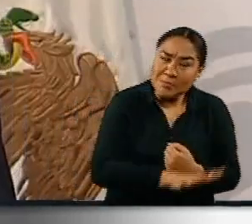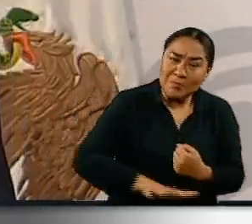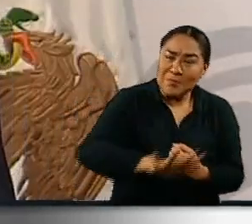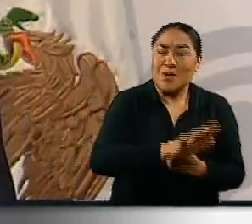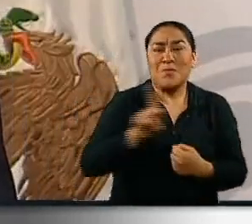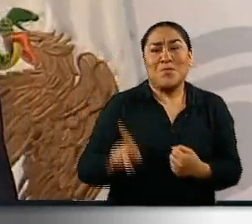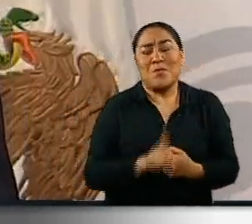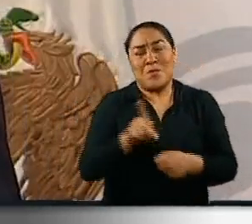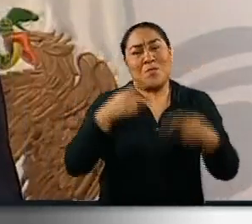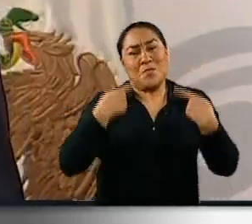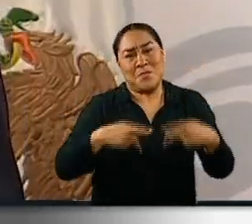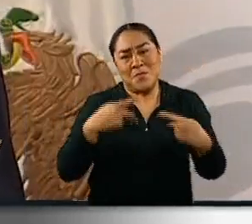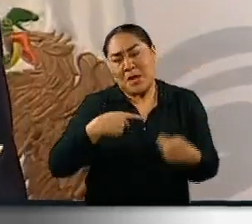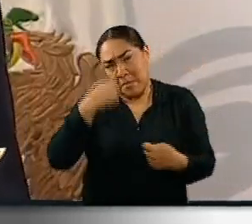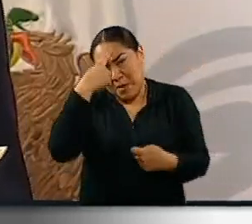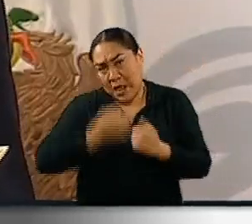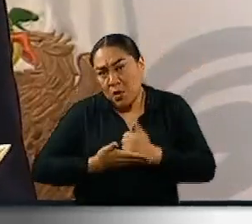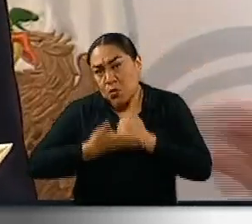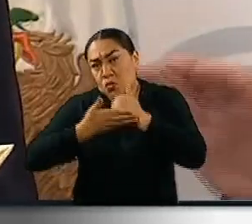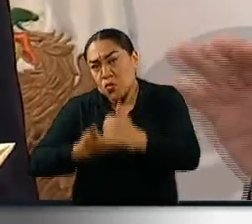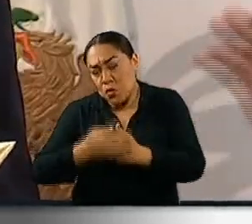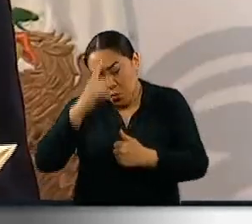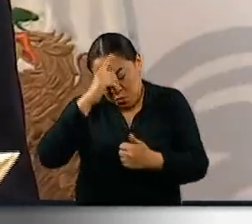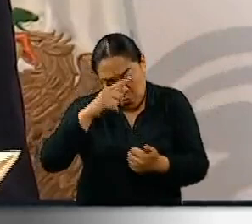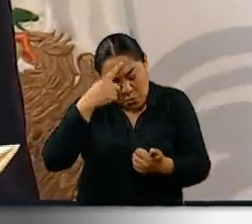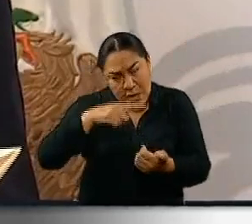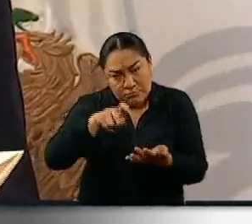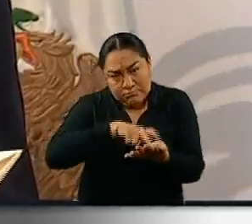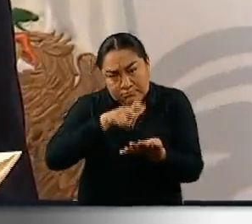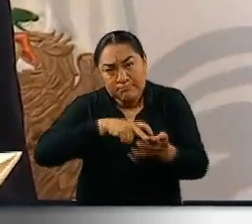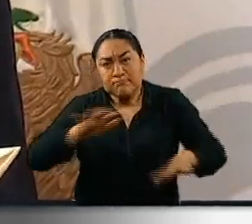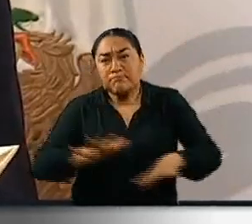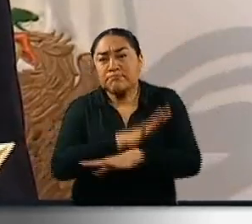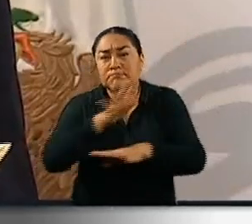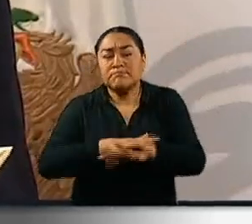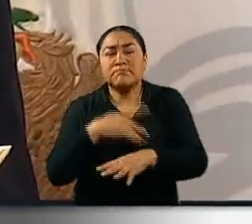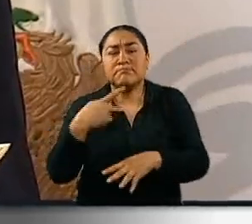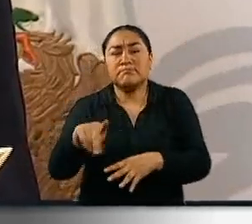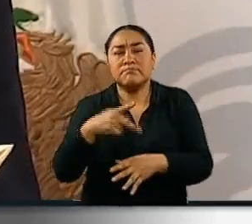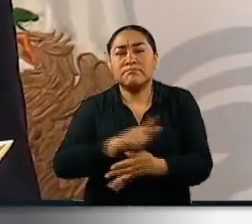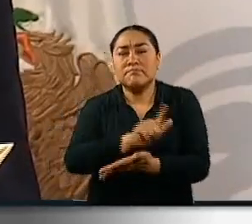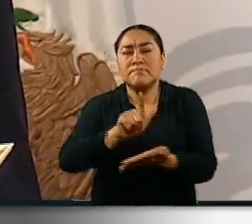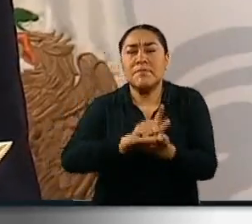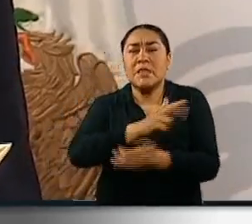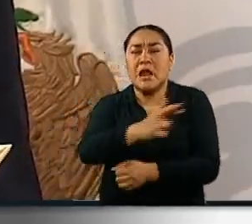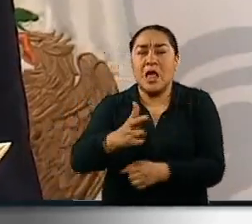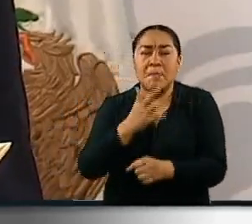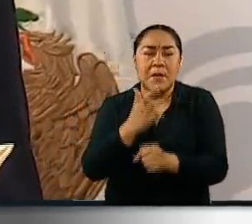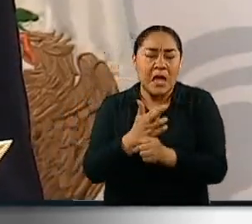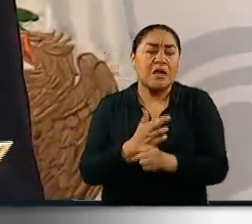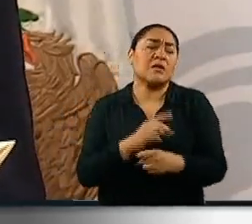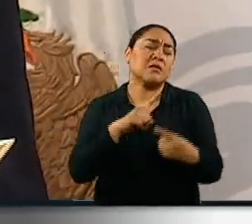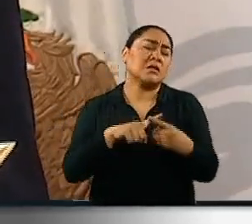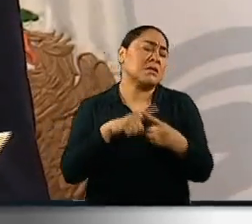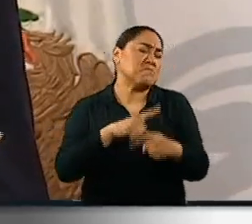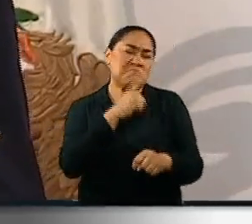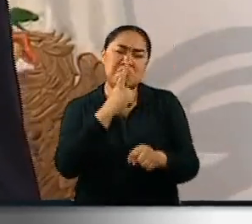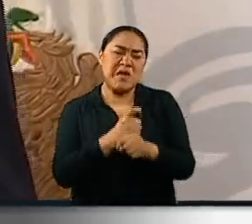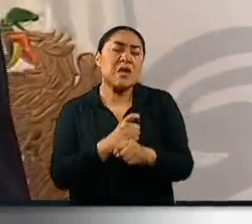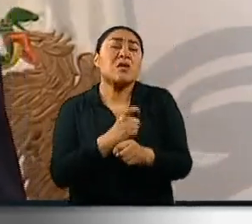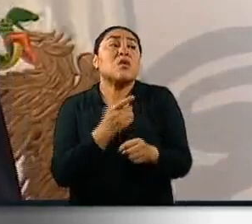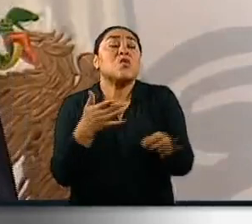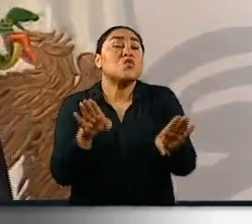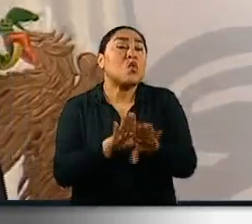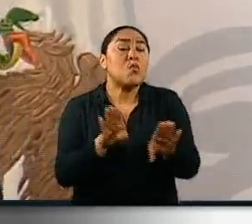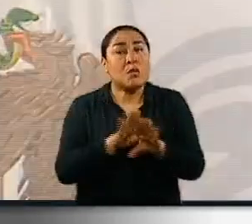revisar y modificar todo el régimen republicano, particularmente en este caso, la forma de designar